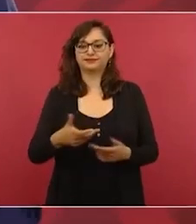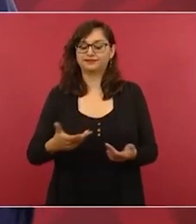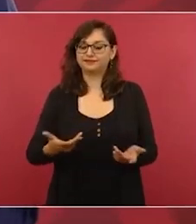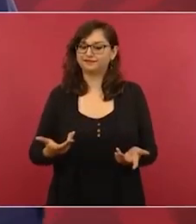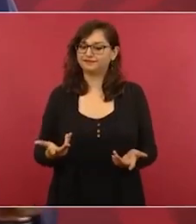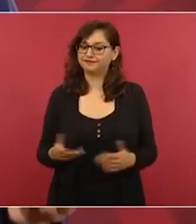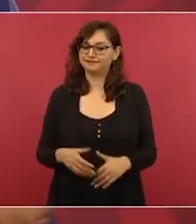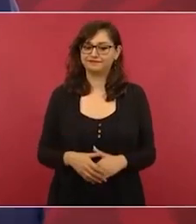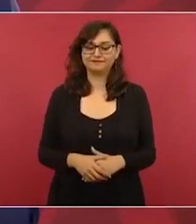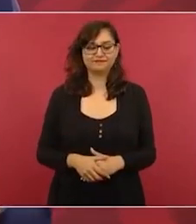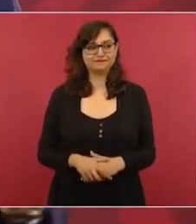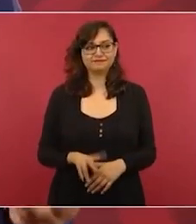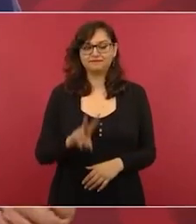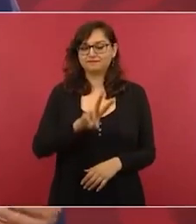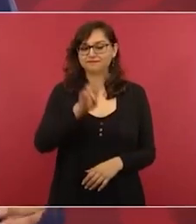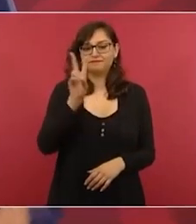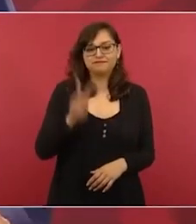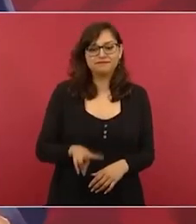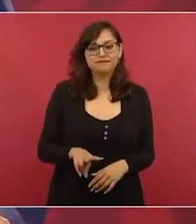es